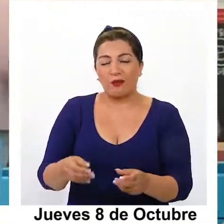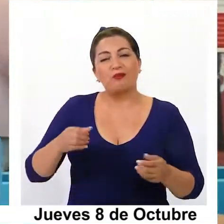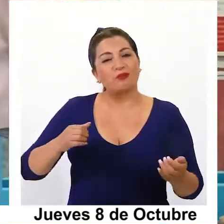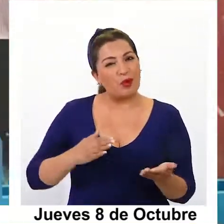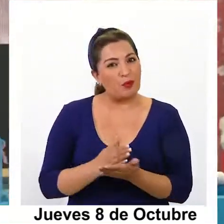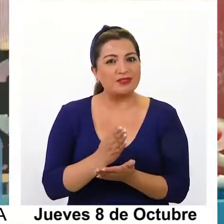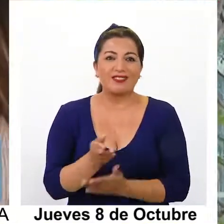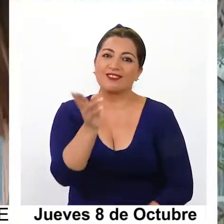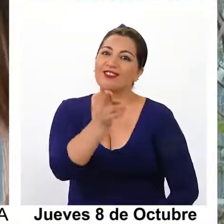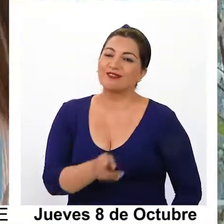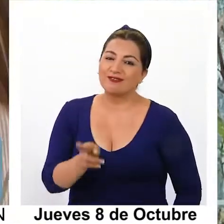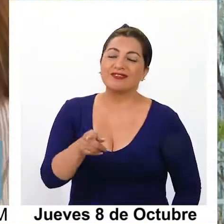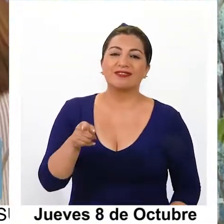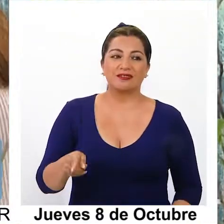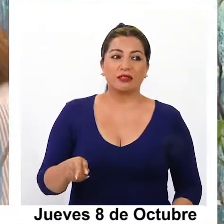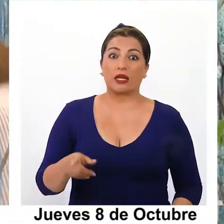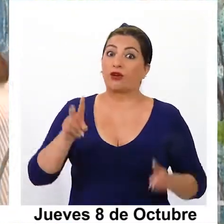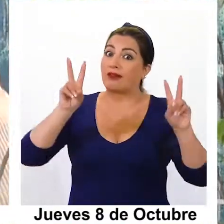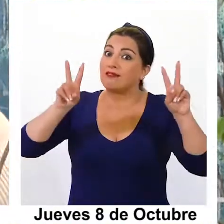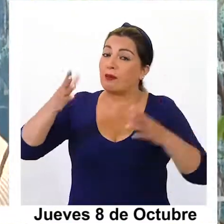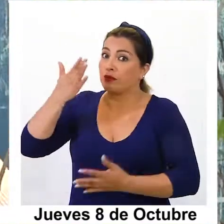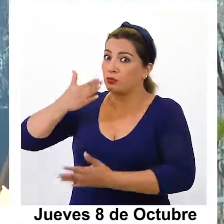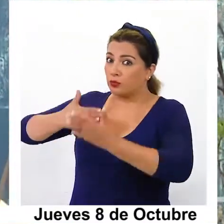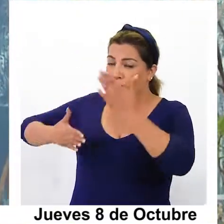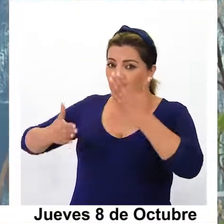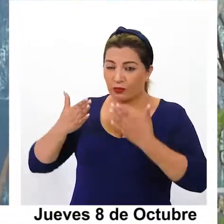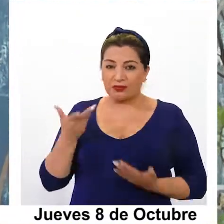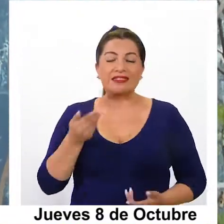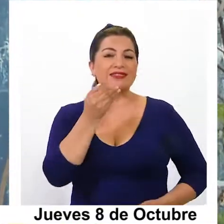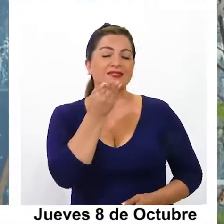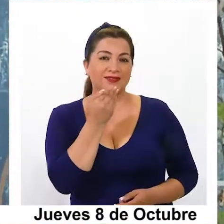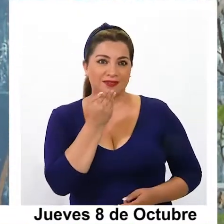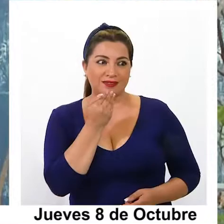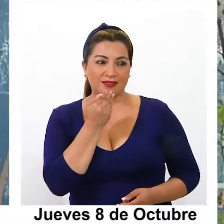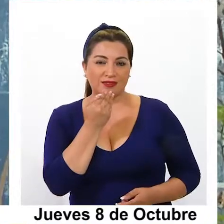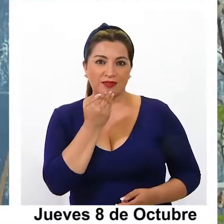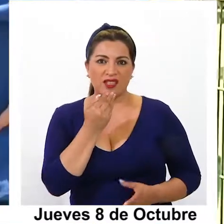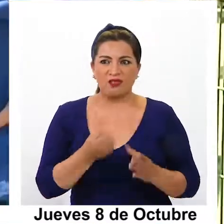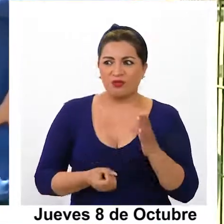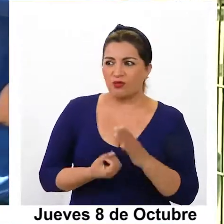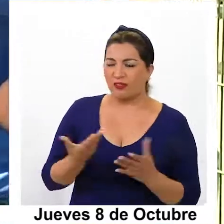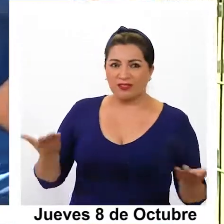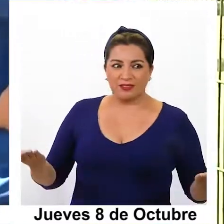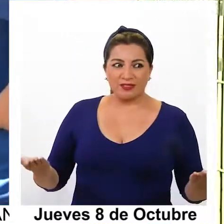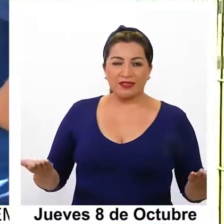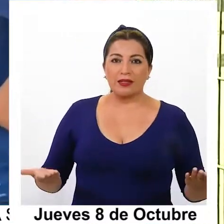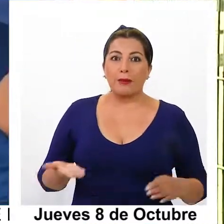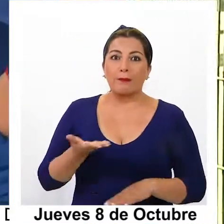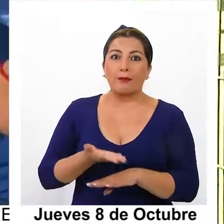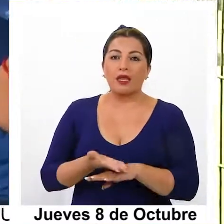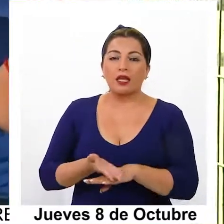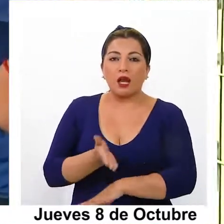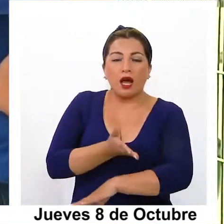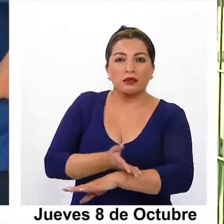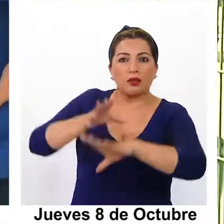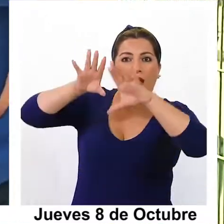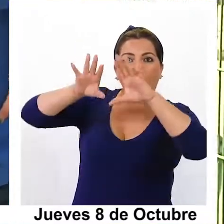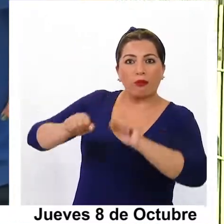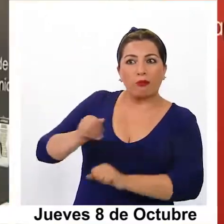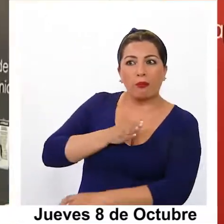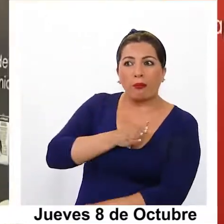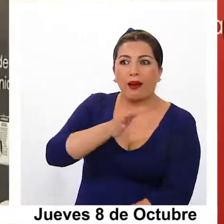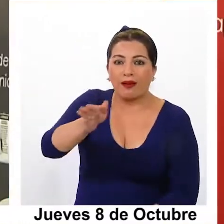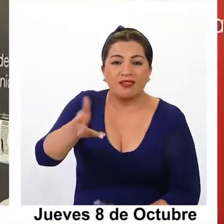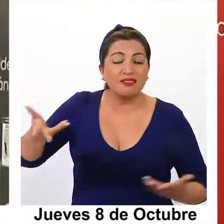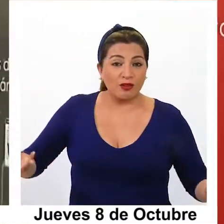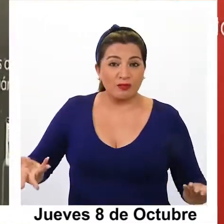práctica, aunque con los resguardos correspondientes y además con la novedad que deberá solicitar hora para acudir al